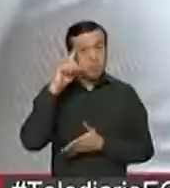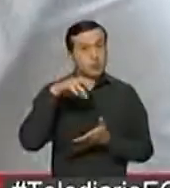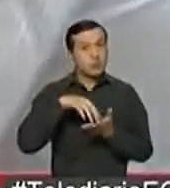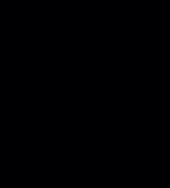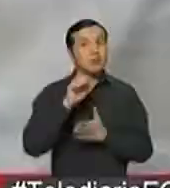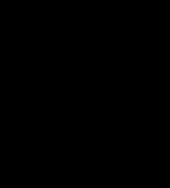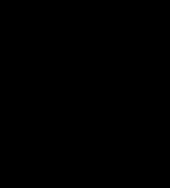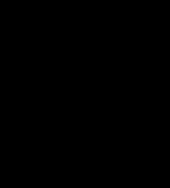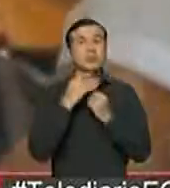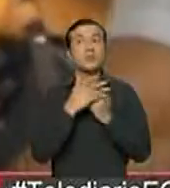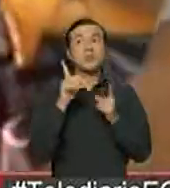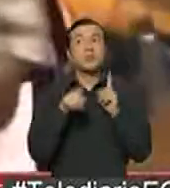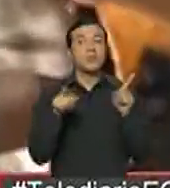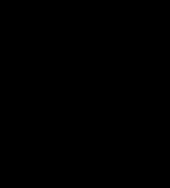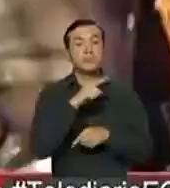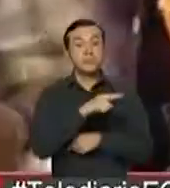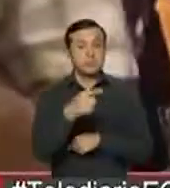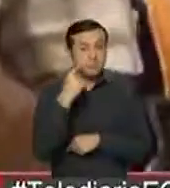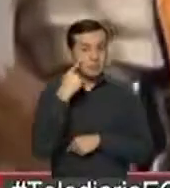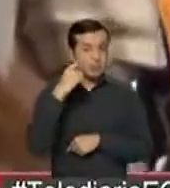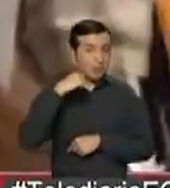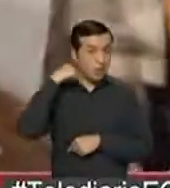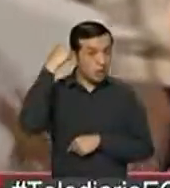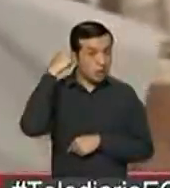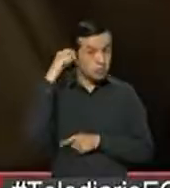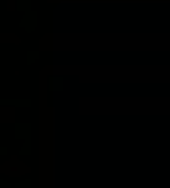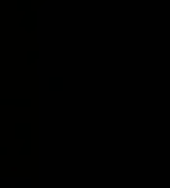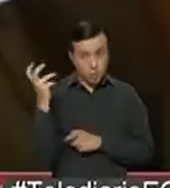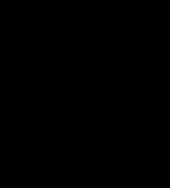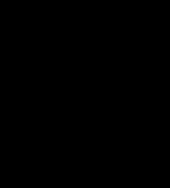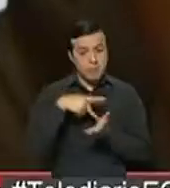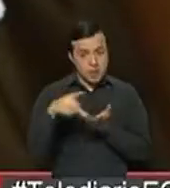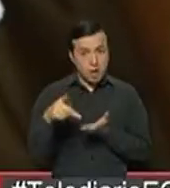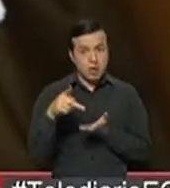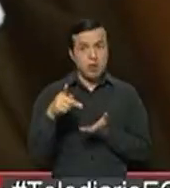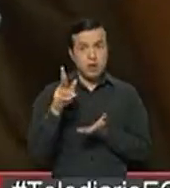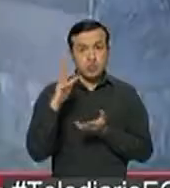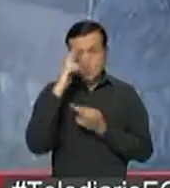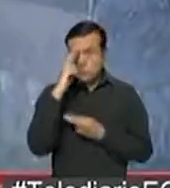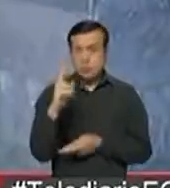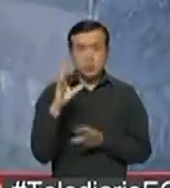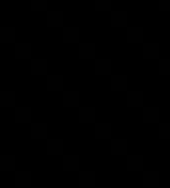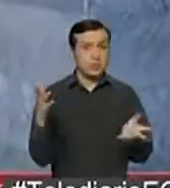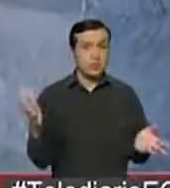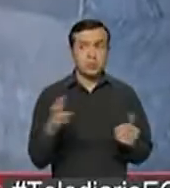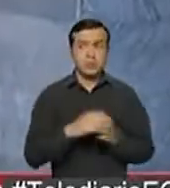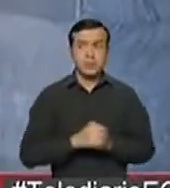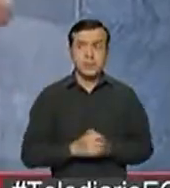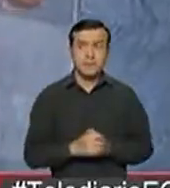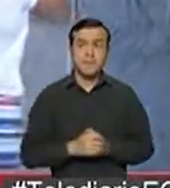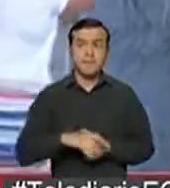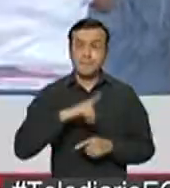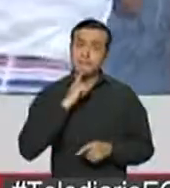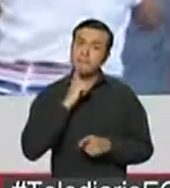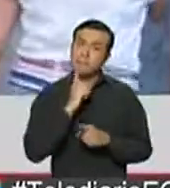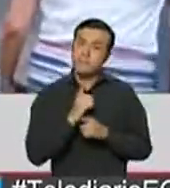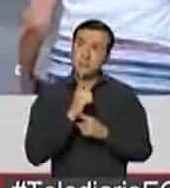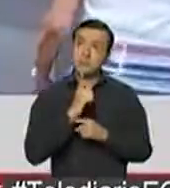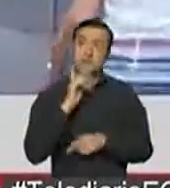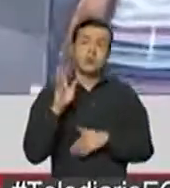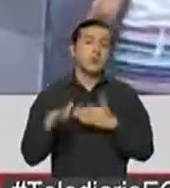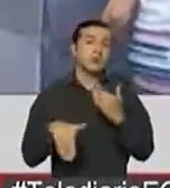nacional, pues de esta manera se cumple con los derechos de los jubilados que han sido vulnerados. Que sea eso así, porque